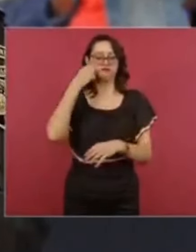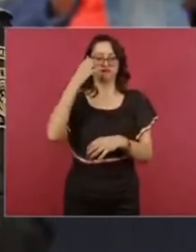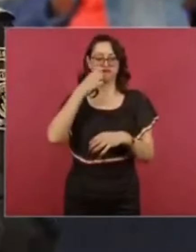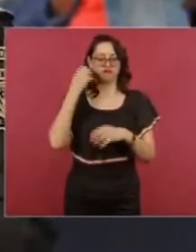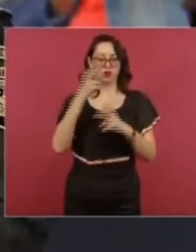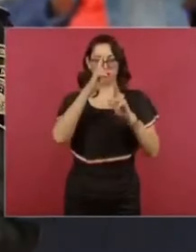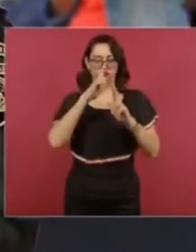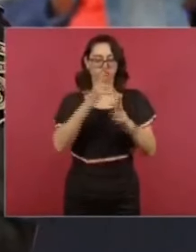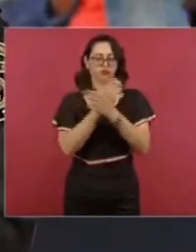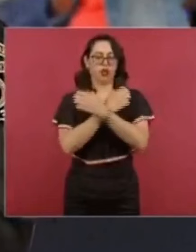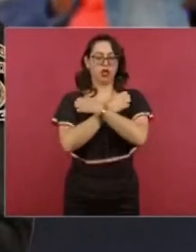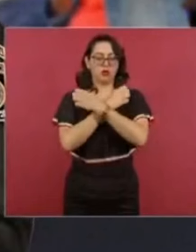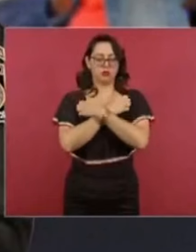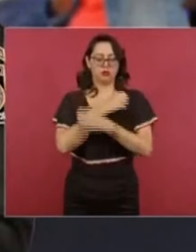Militar.